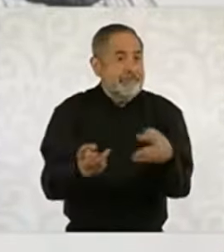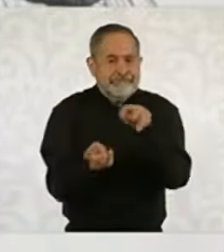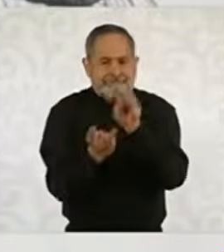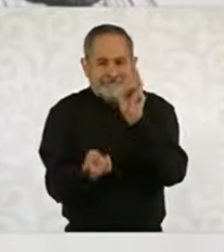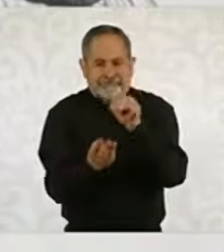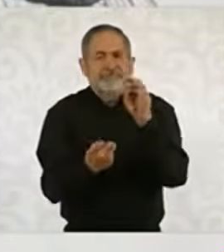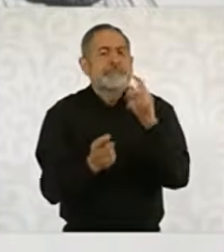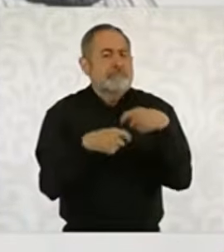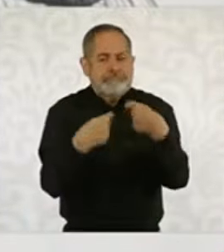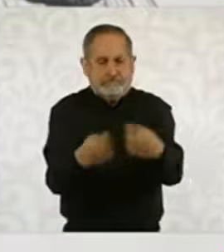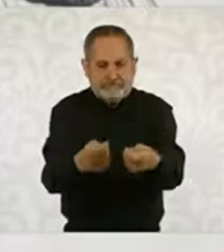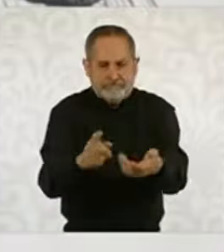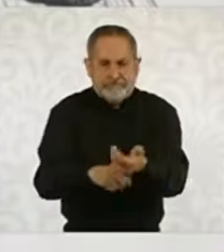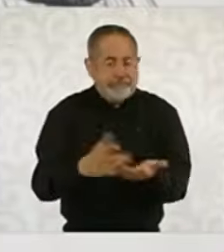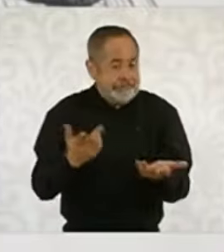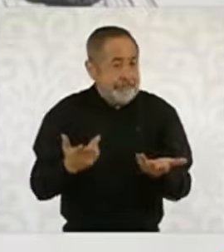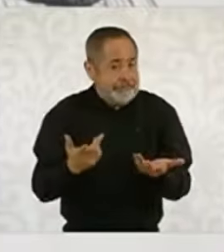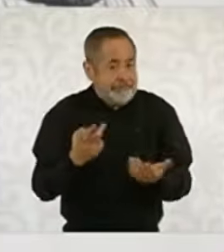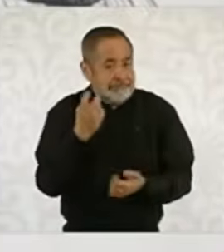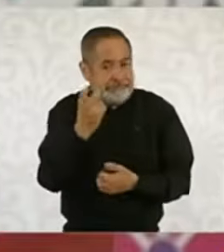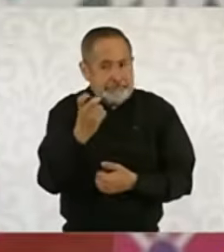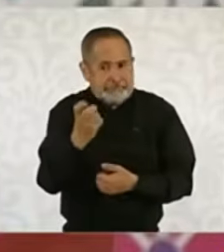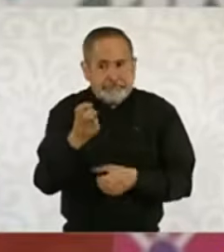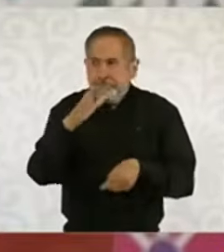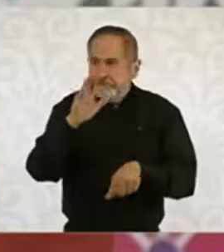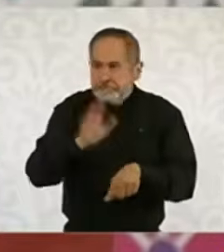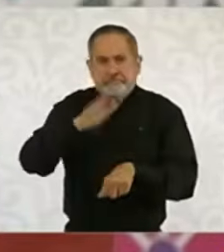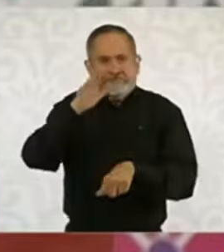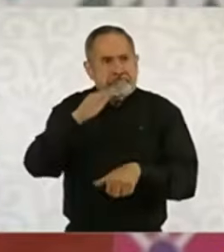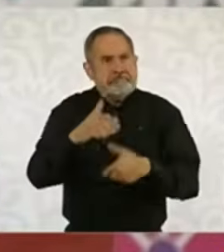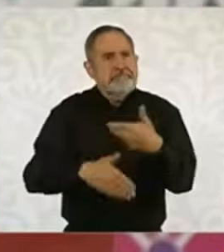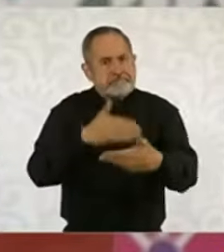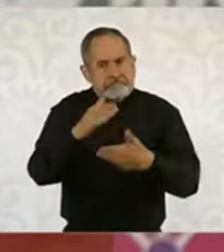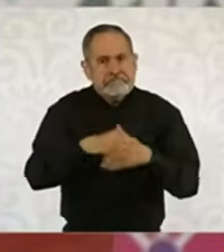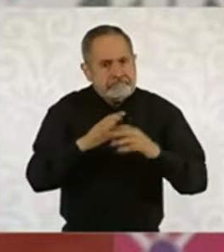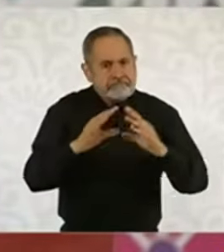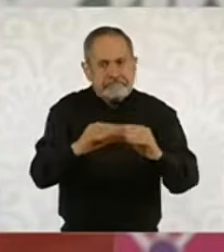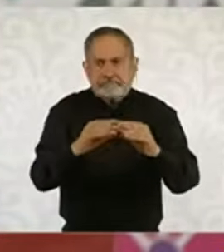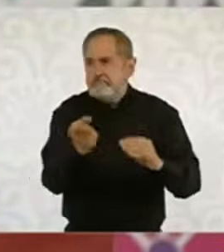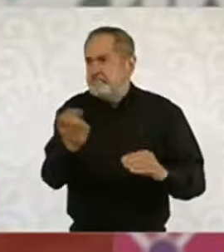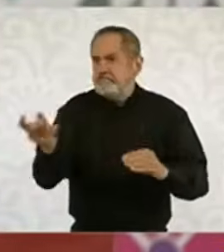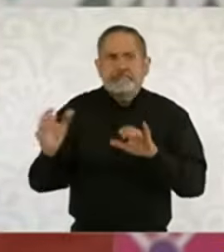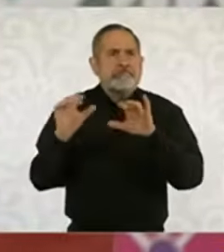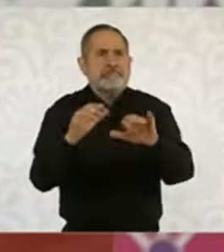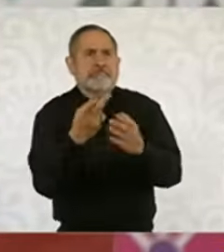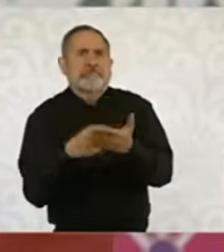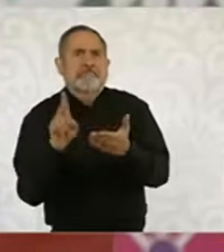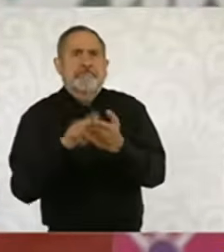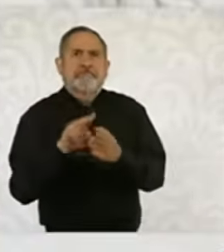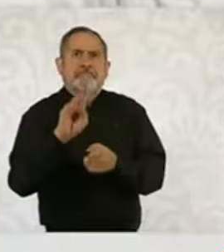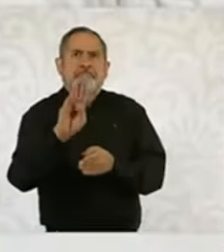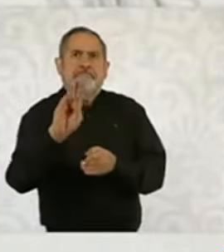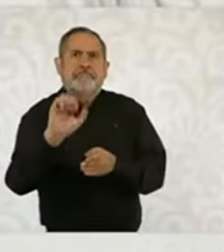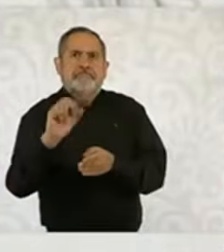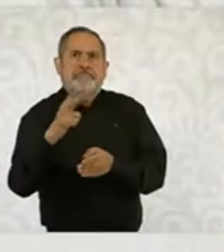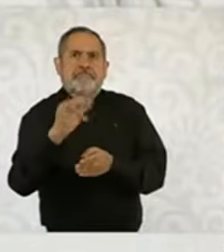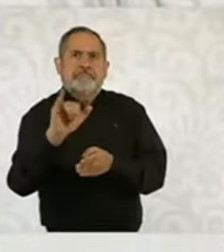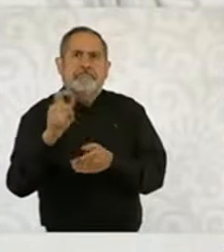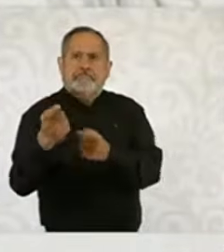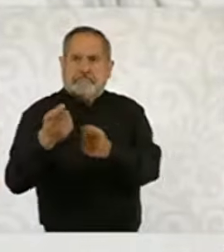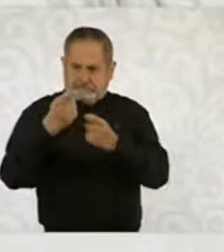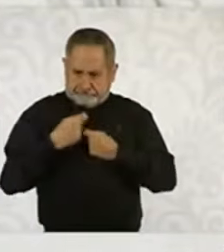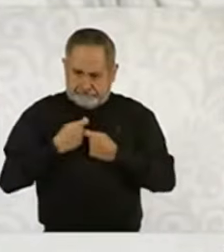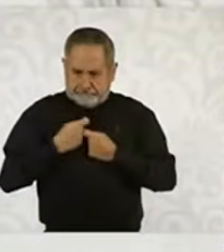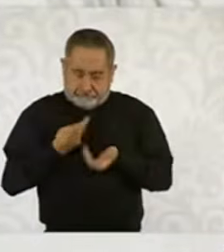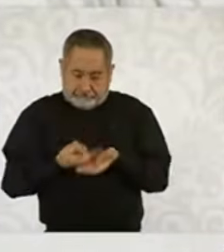Entonces, eso va a dar pues una mayor capacidad a las escuelas de educación media superior.